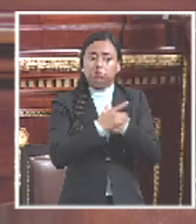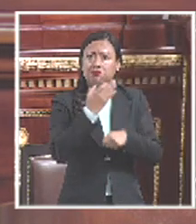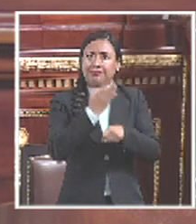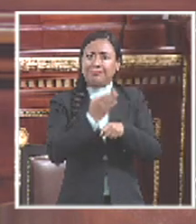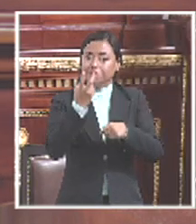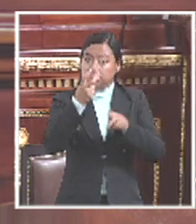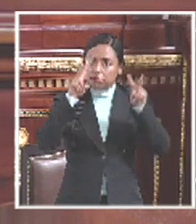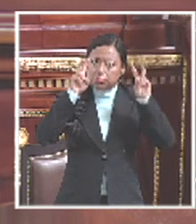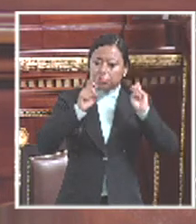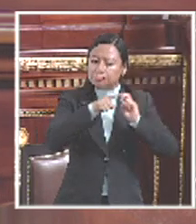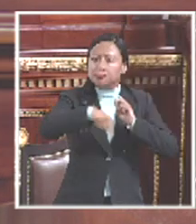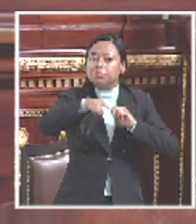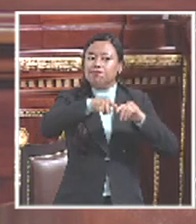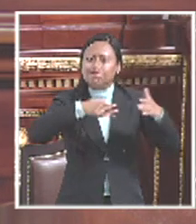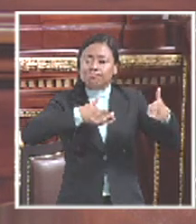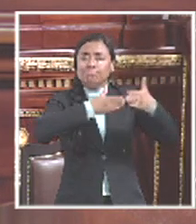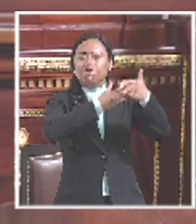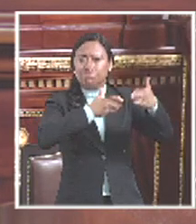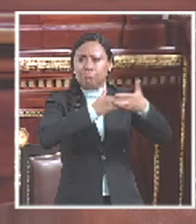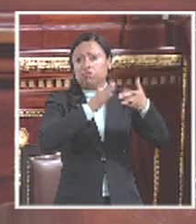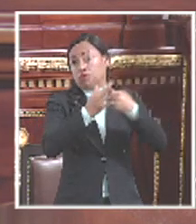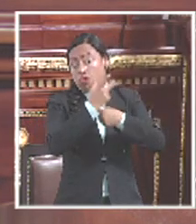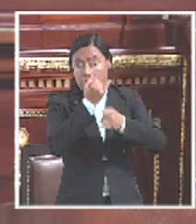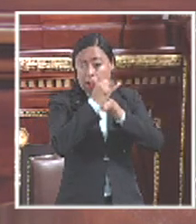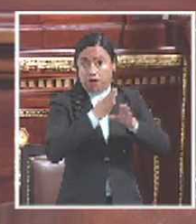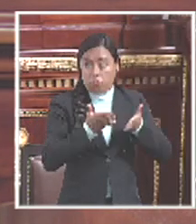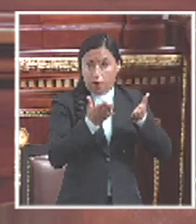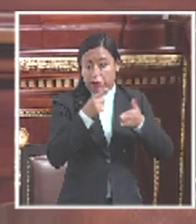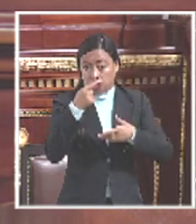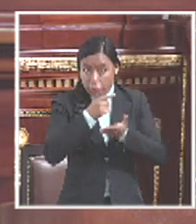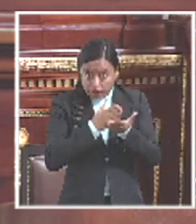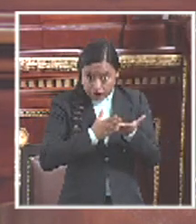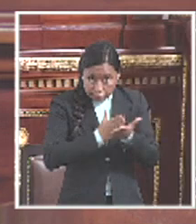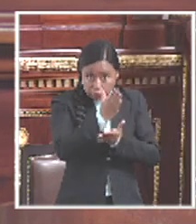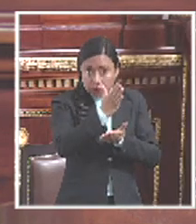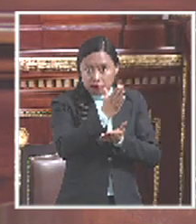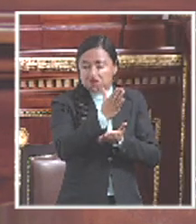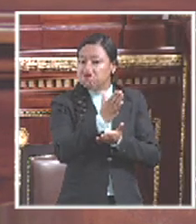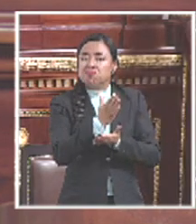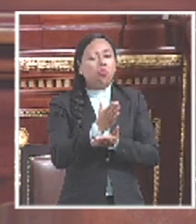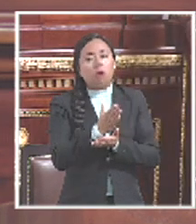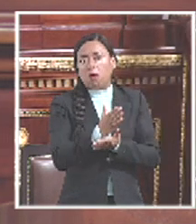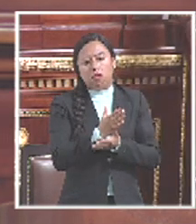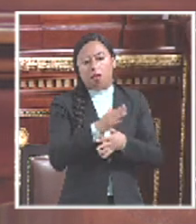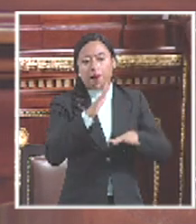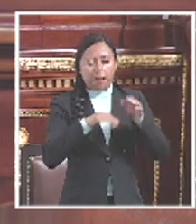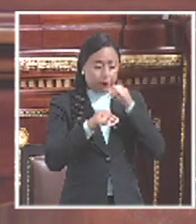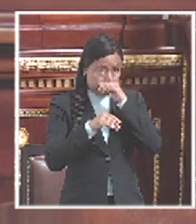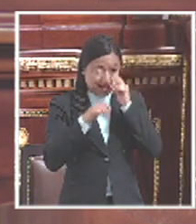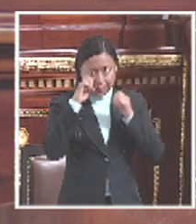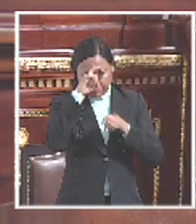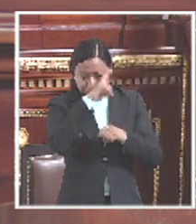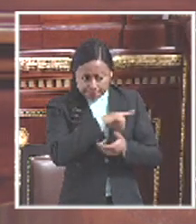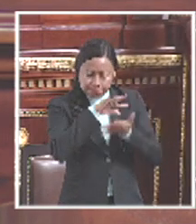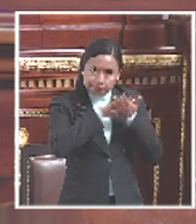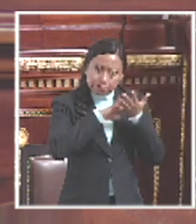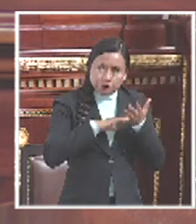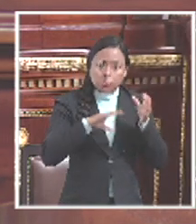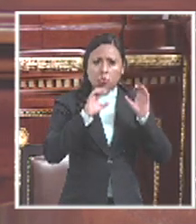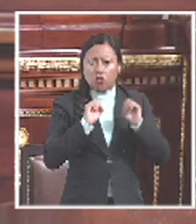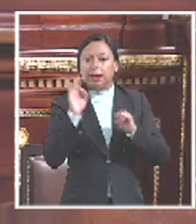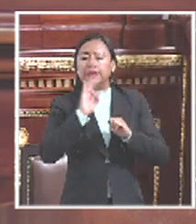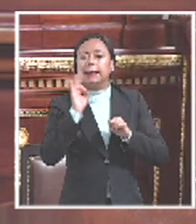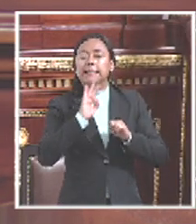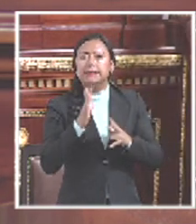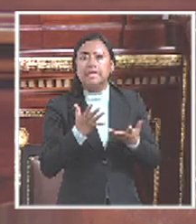porque no siempre la información es accesible, es de fácil lectura o se encuentra disponible en sistemas